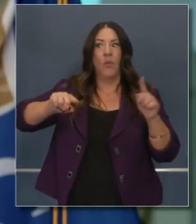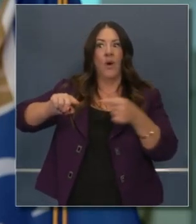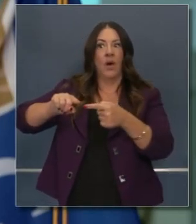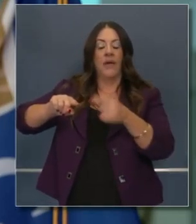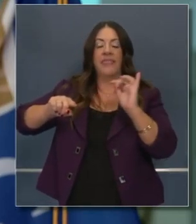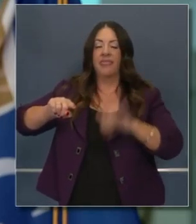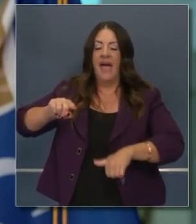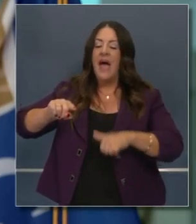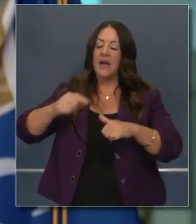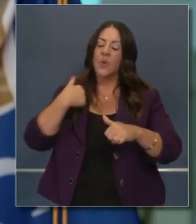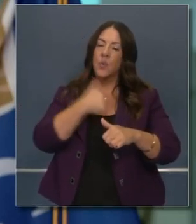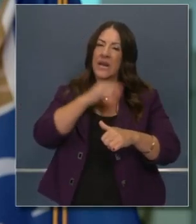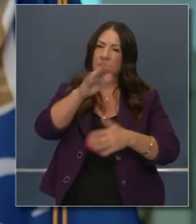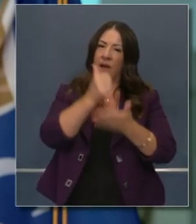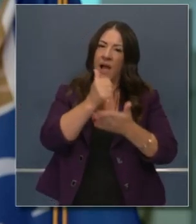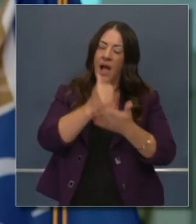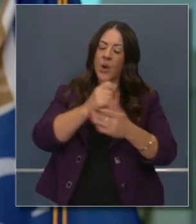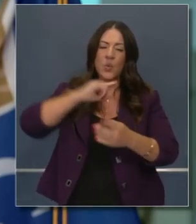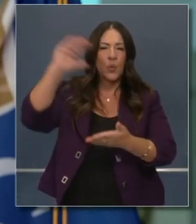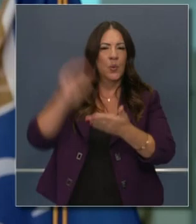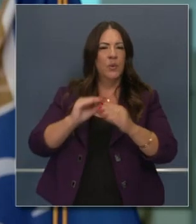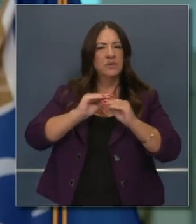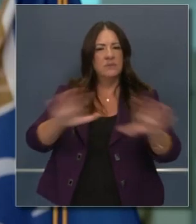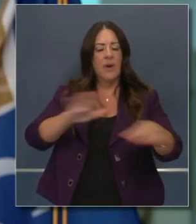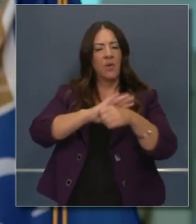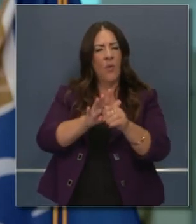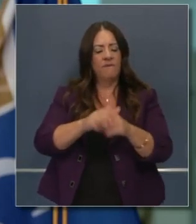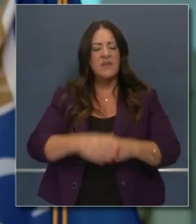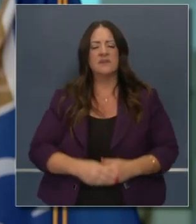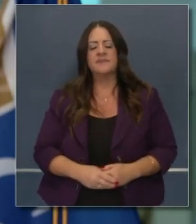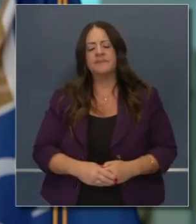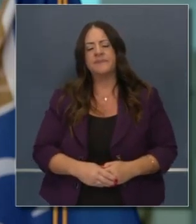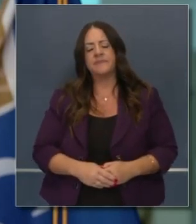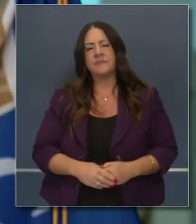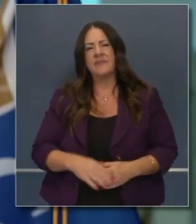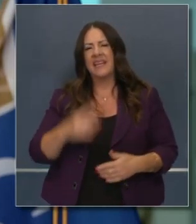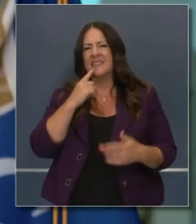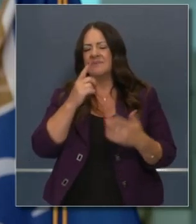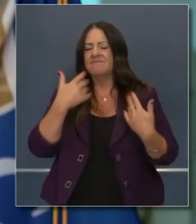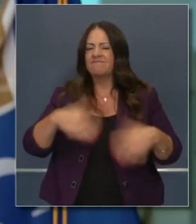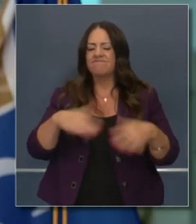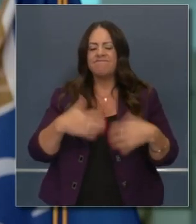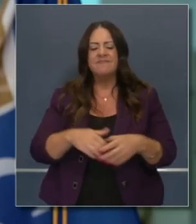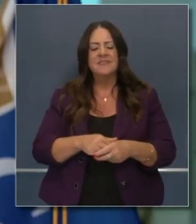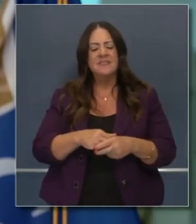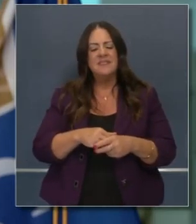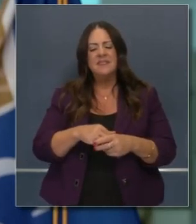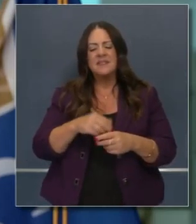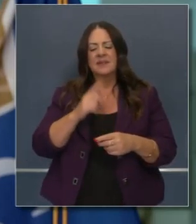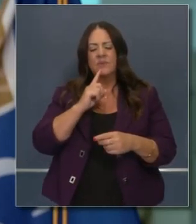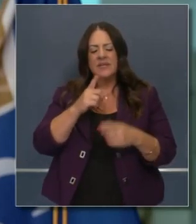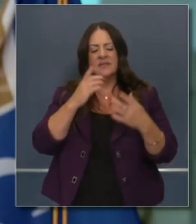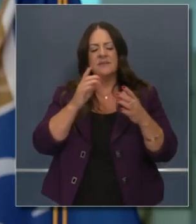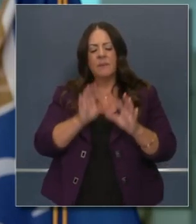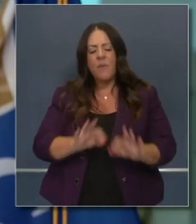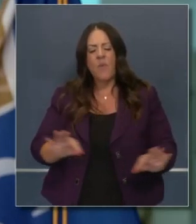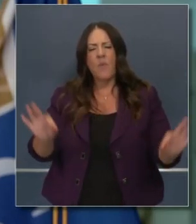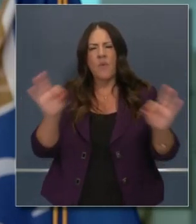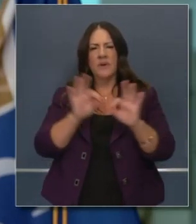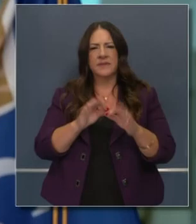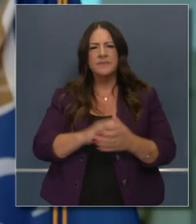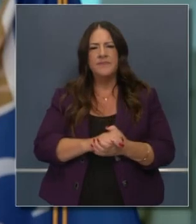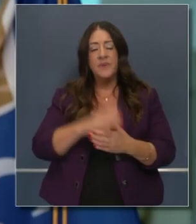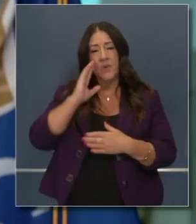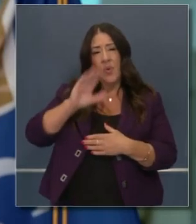es importantísimo seguir siendo vigilantes y cuidadosos, mitigando la propagación. Y es sobre todo bien importante este